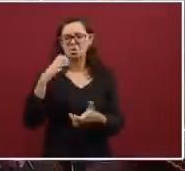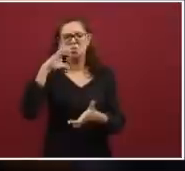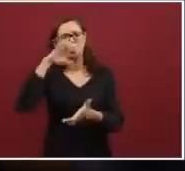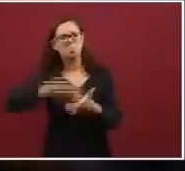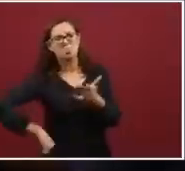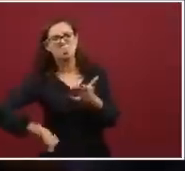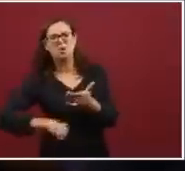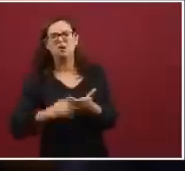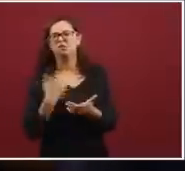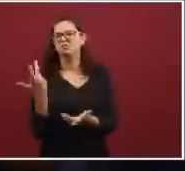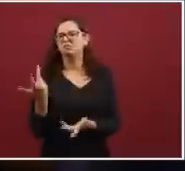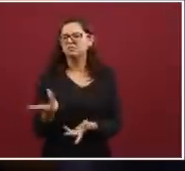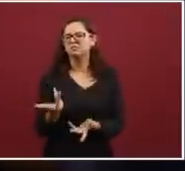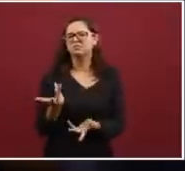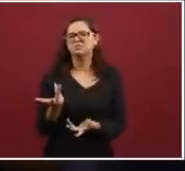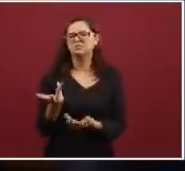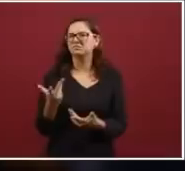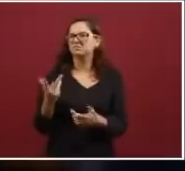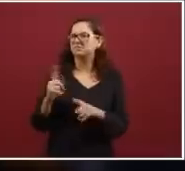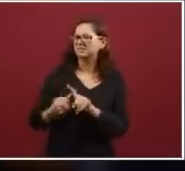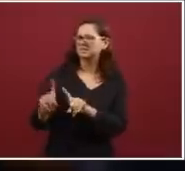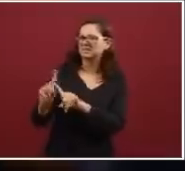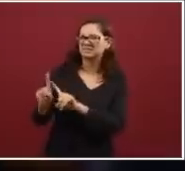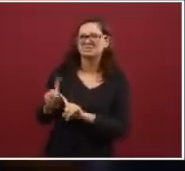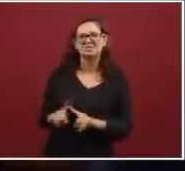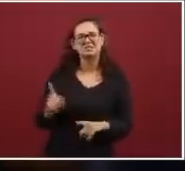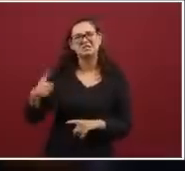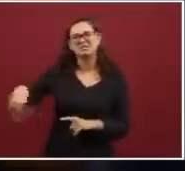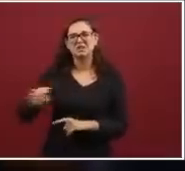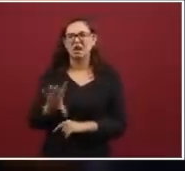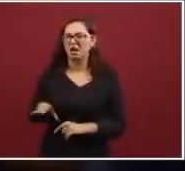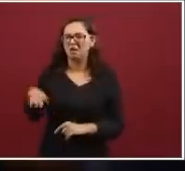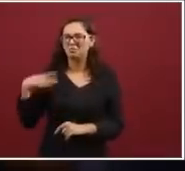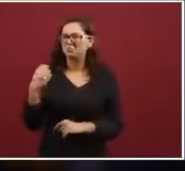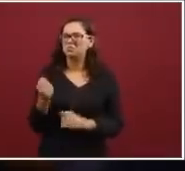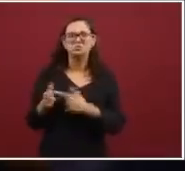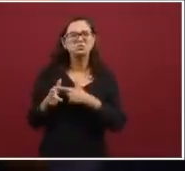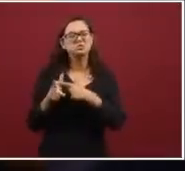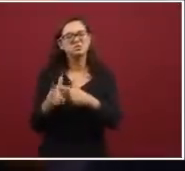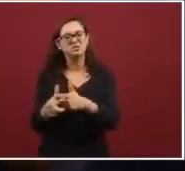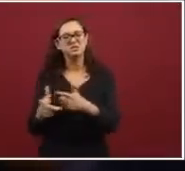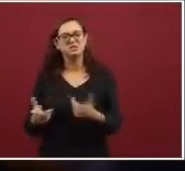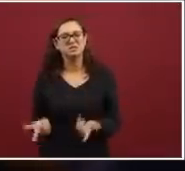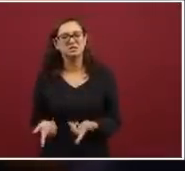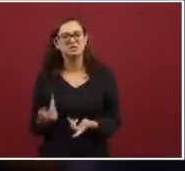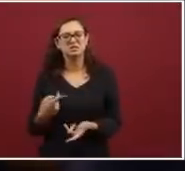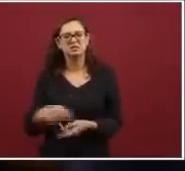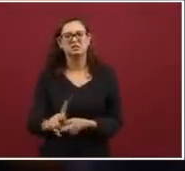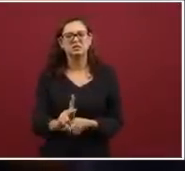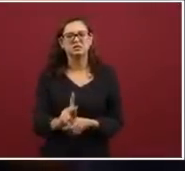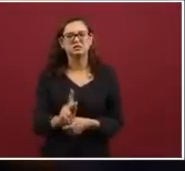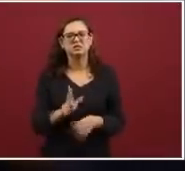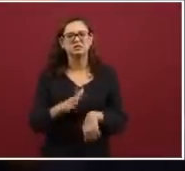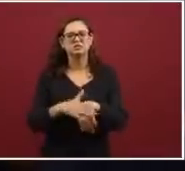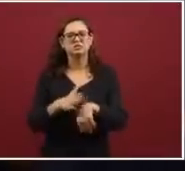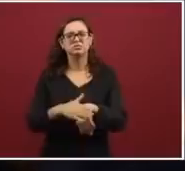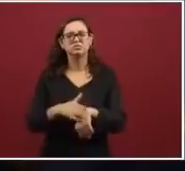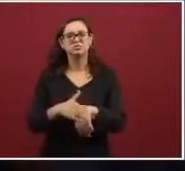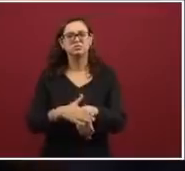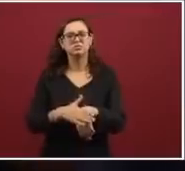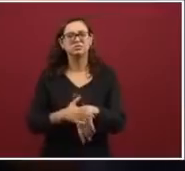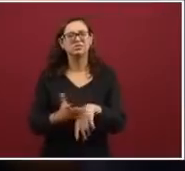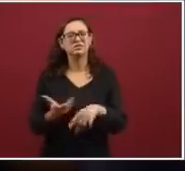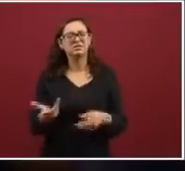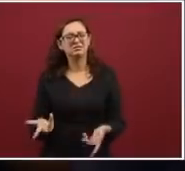al cliente. Yo sé que usted dijo que en 3 años se iban a revisar, pero pues ahora nos tocó en forma personal, en la familia.